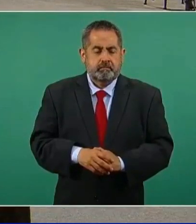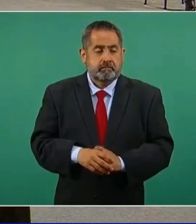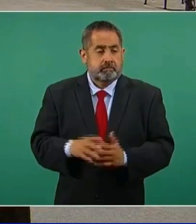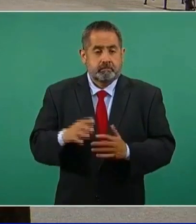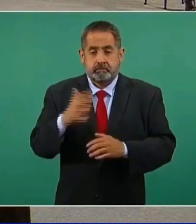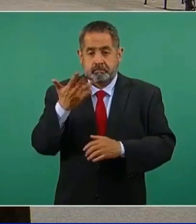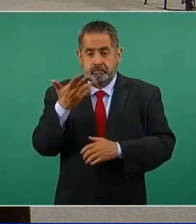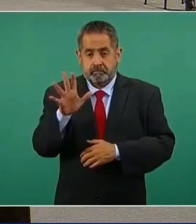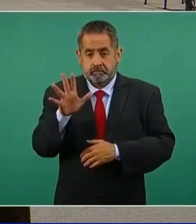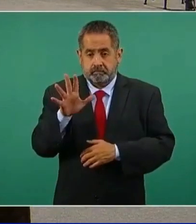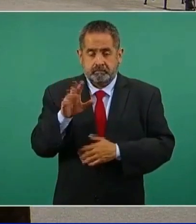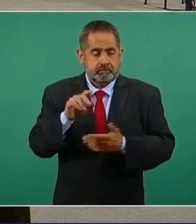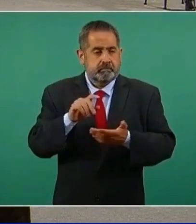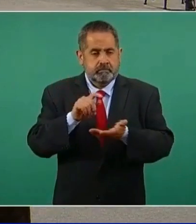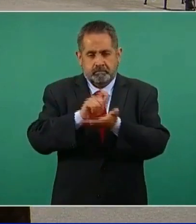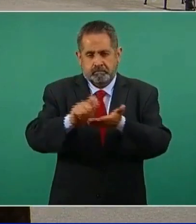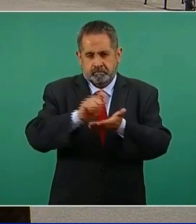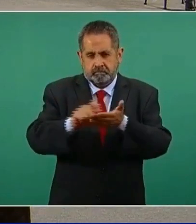10 artículos.